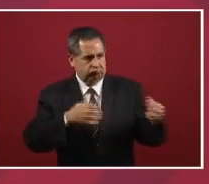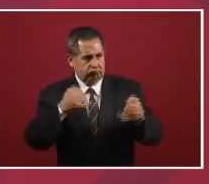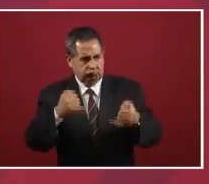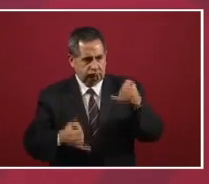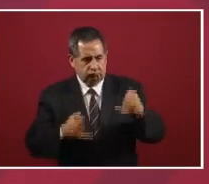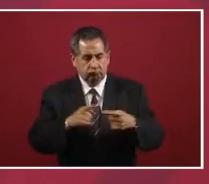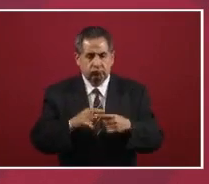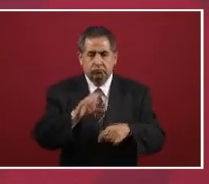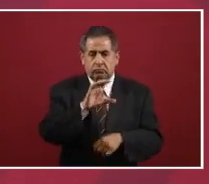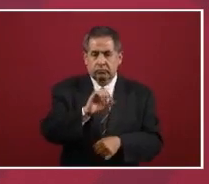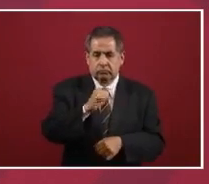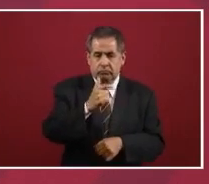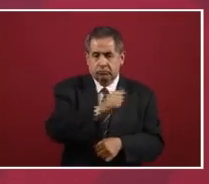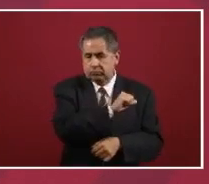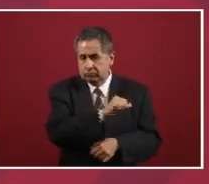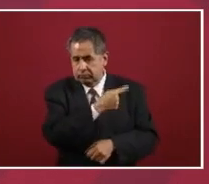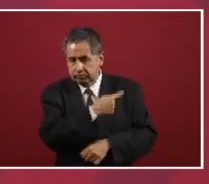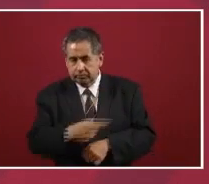de Salinas a Peña.